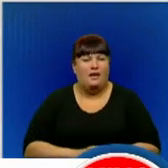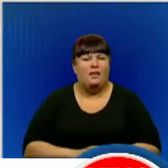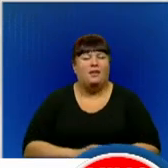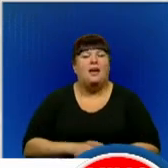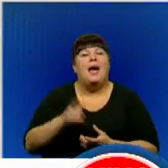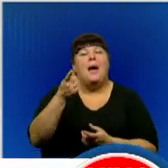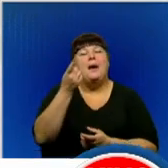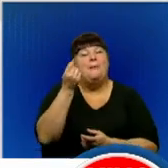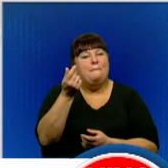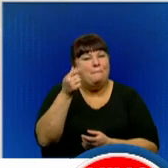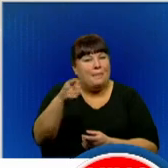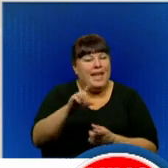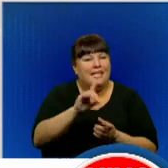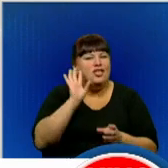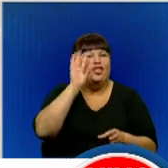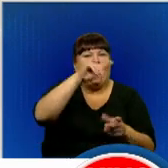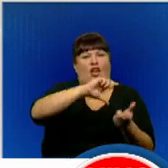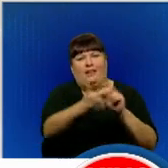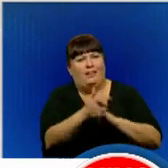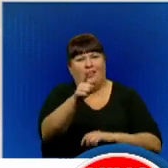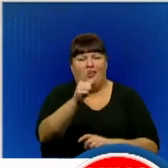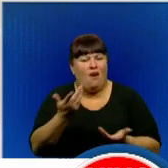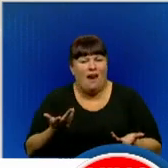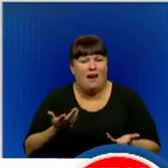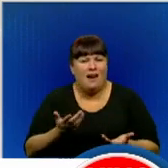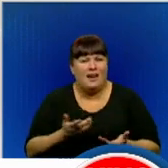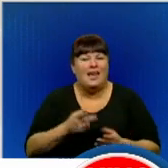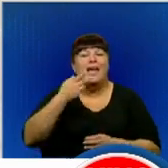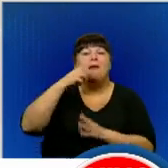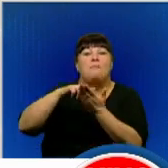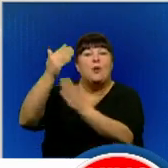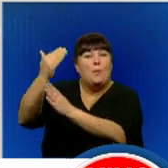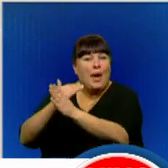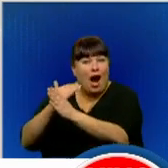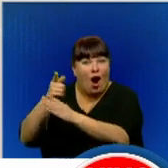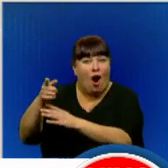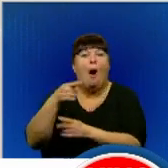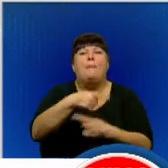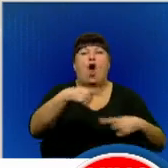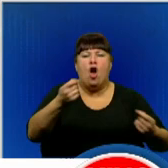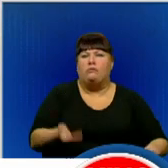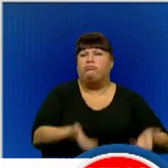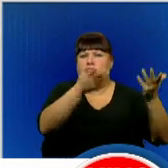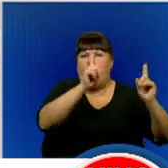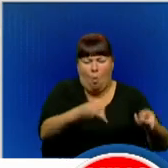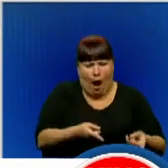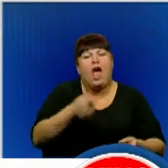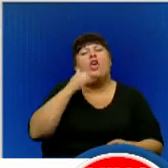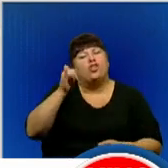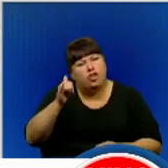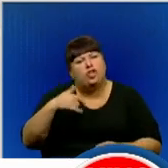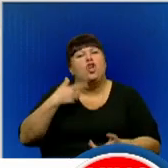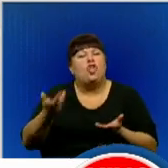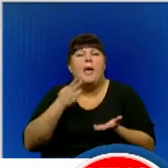trasladaron a los a los precios la baja de impuestos porque usted dicen si nosotros le